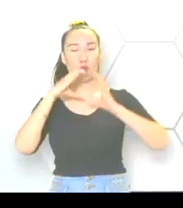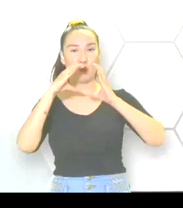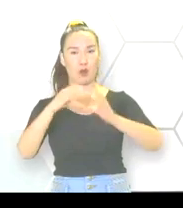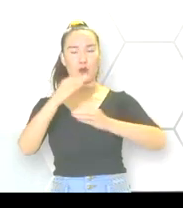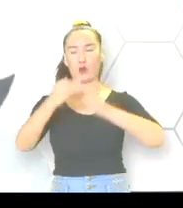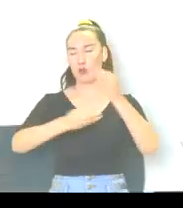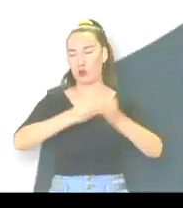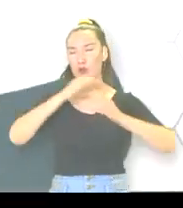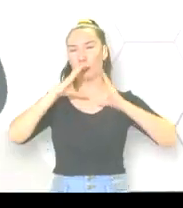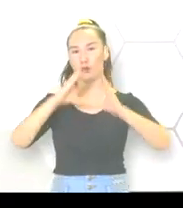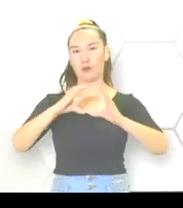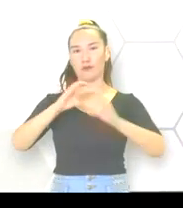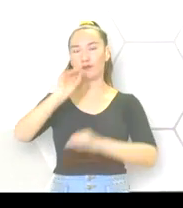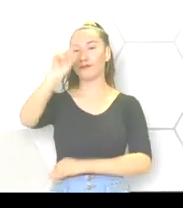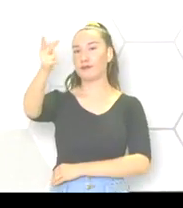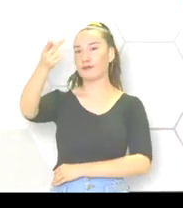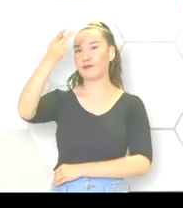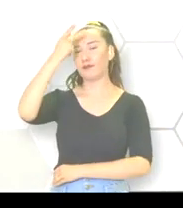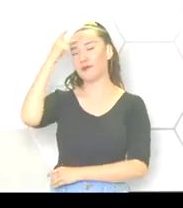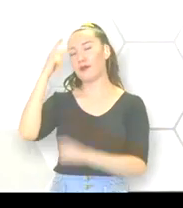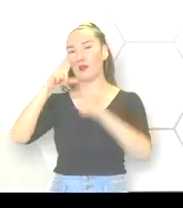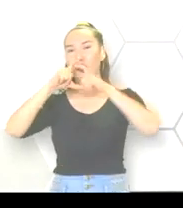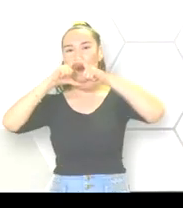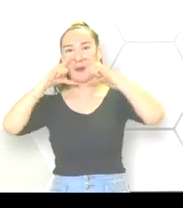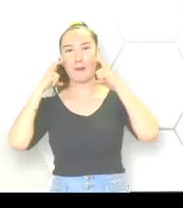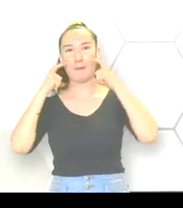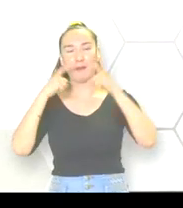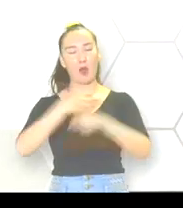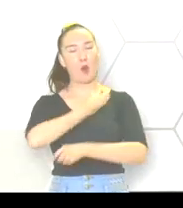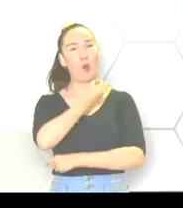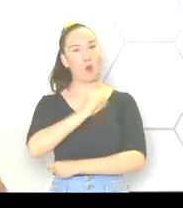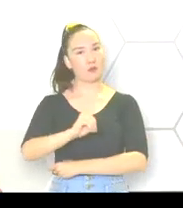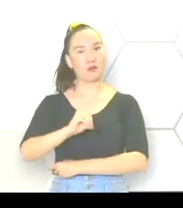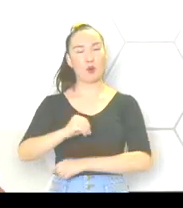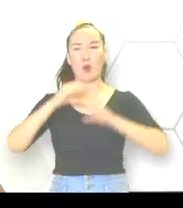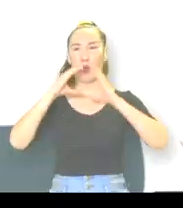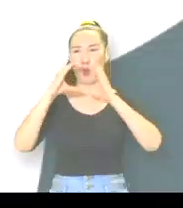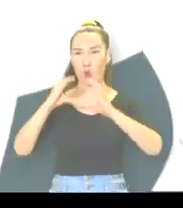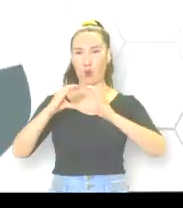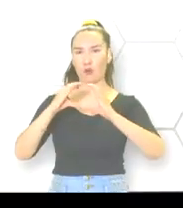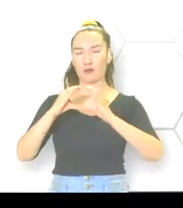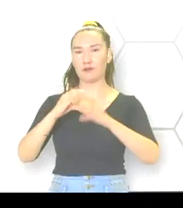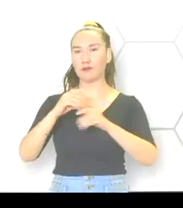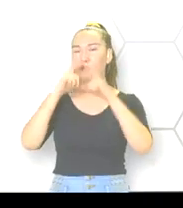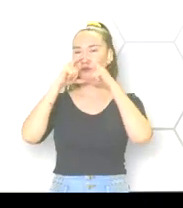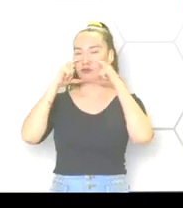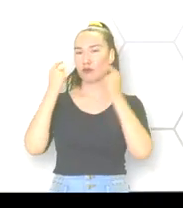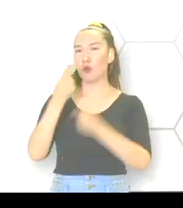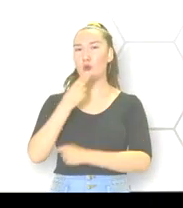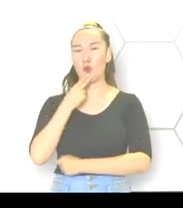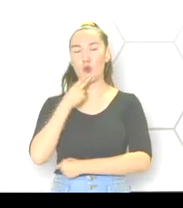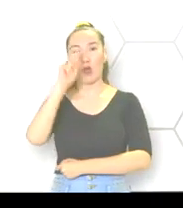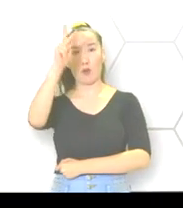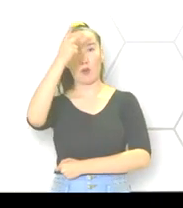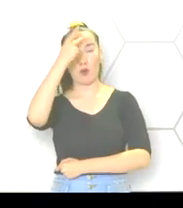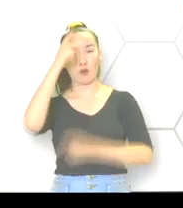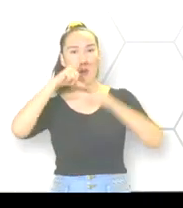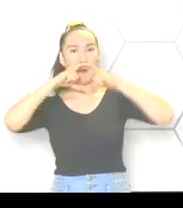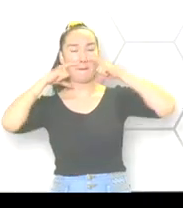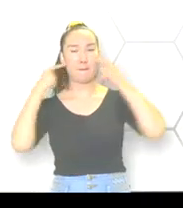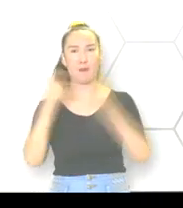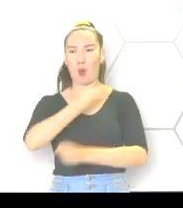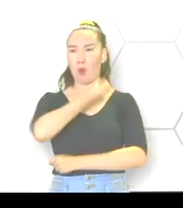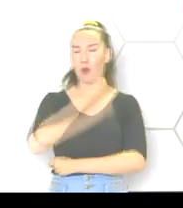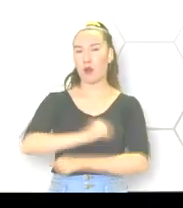Cuídense, cuidémonos. En San Luis el uso del cubrebocas es obligatorio. Úsalo. En San Luis el uso de cubrebocas